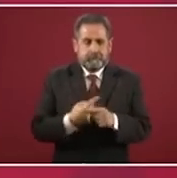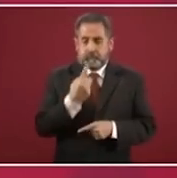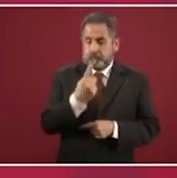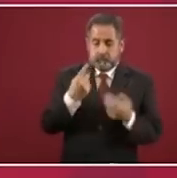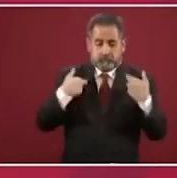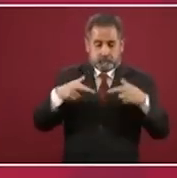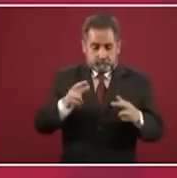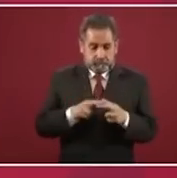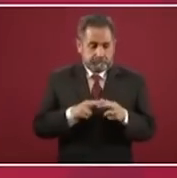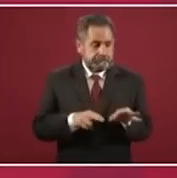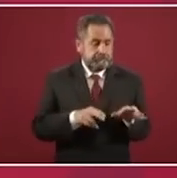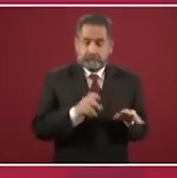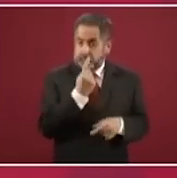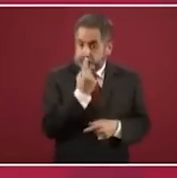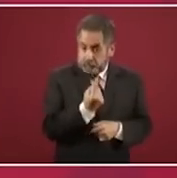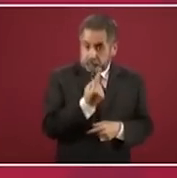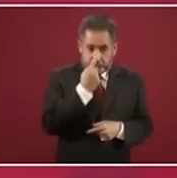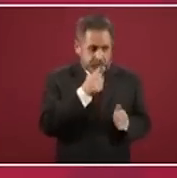o maestros